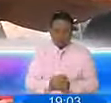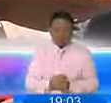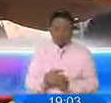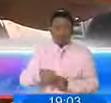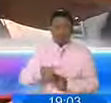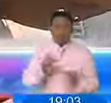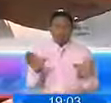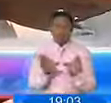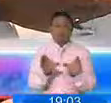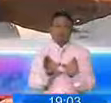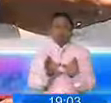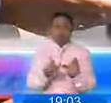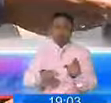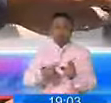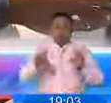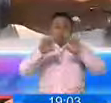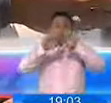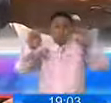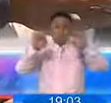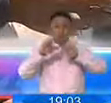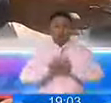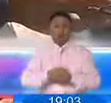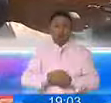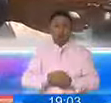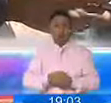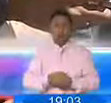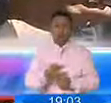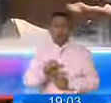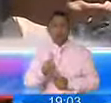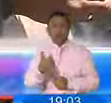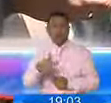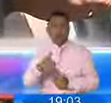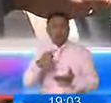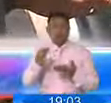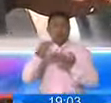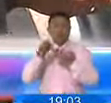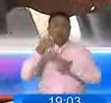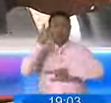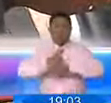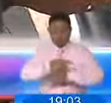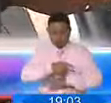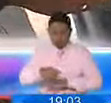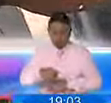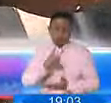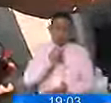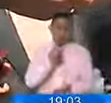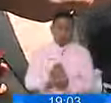certificado de la empresa de Ernst & Young, auditora, que certifica lo dicho.